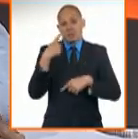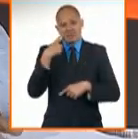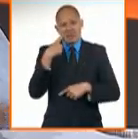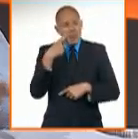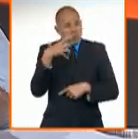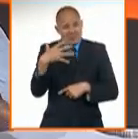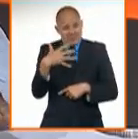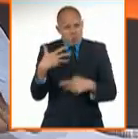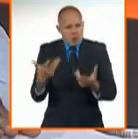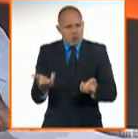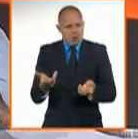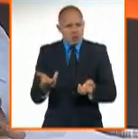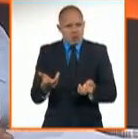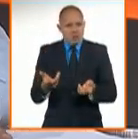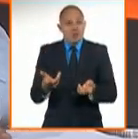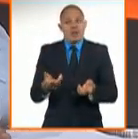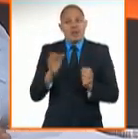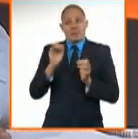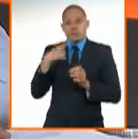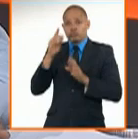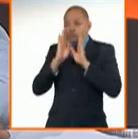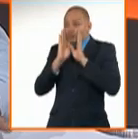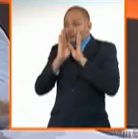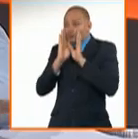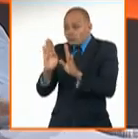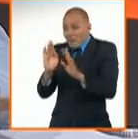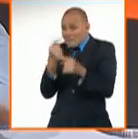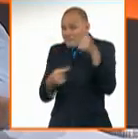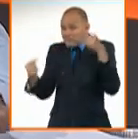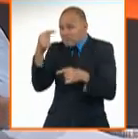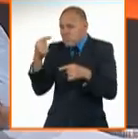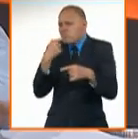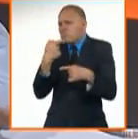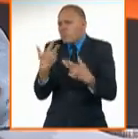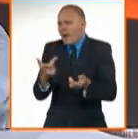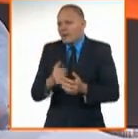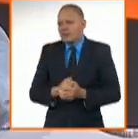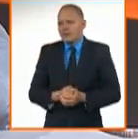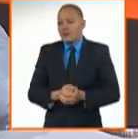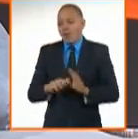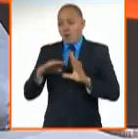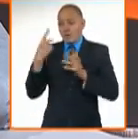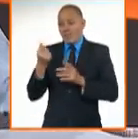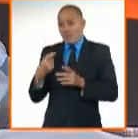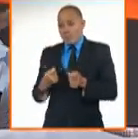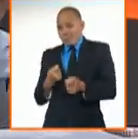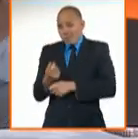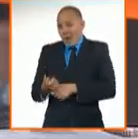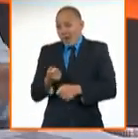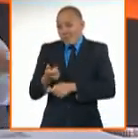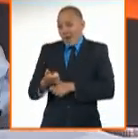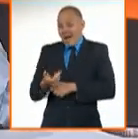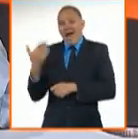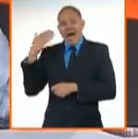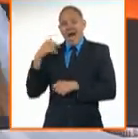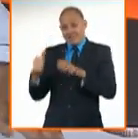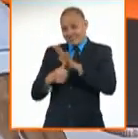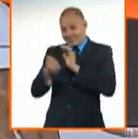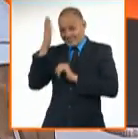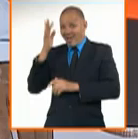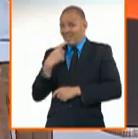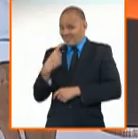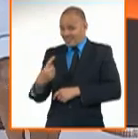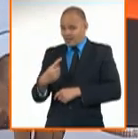y el bloque que leemos de ese recurso financiero que hablaba el presidente le hemos tratado de dar la prioridad